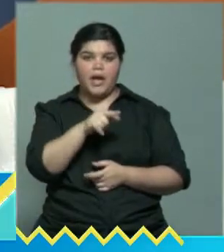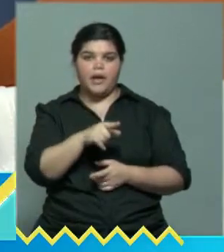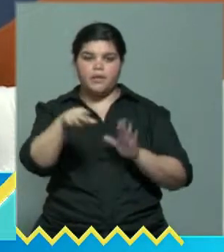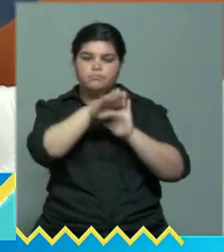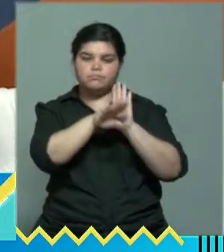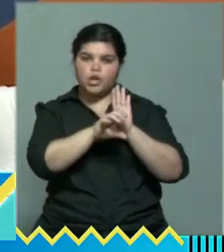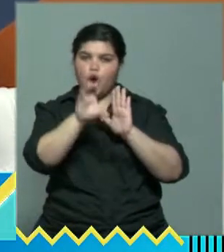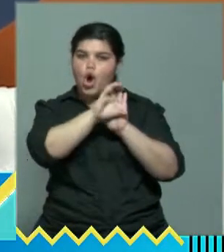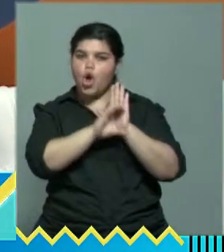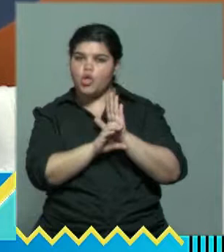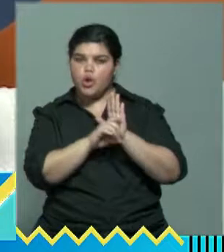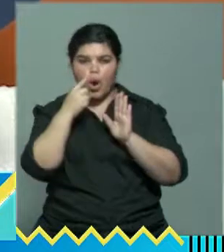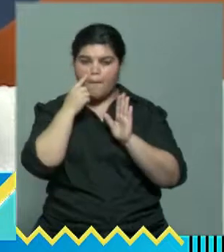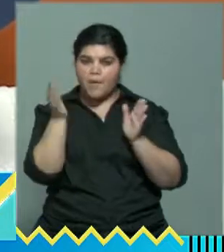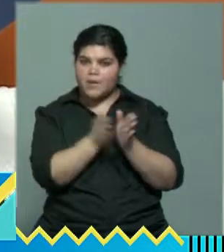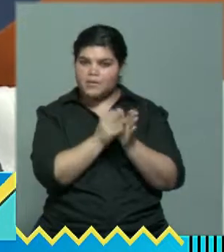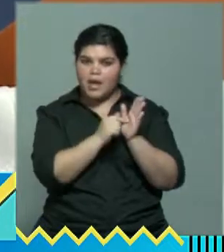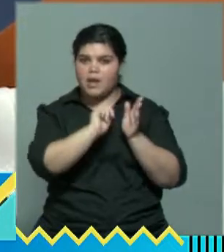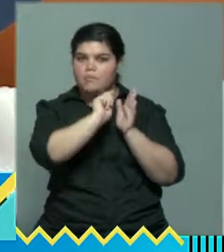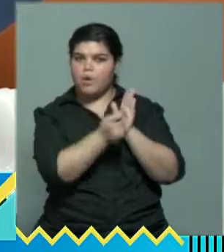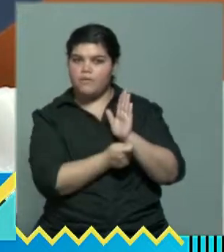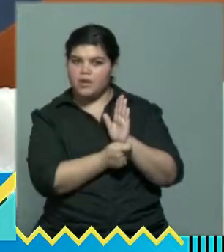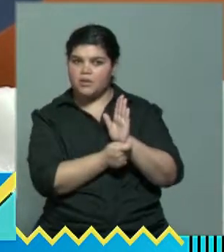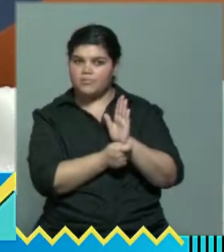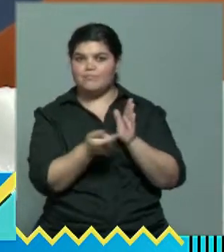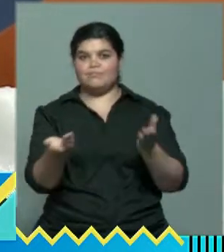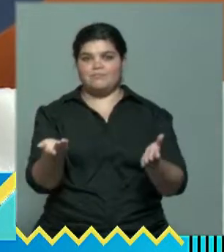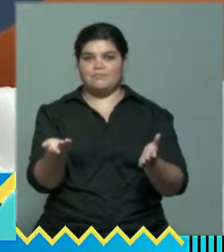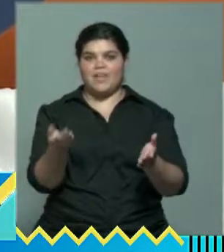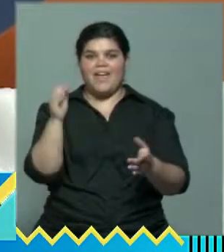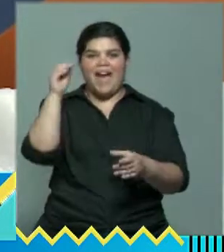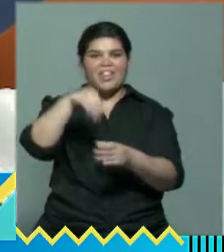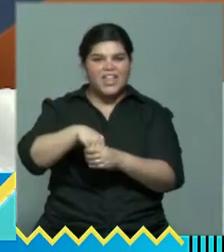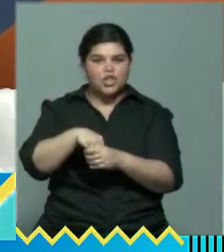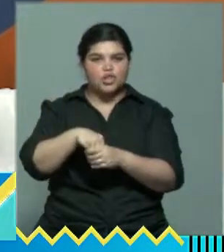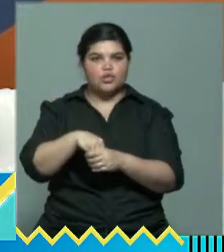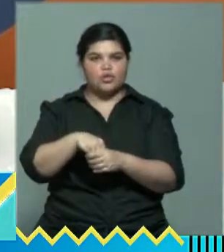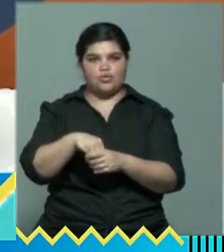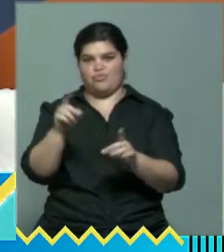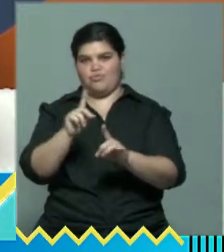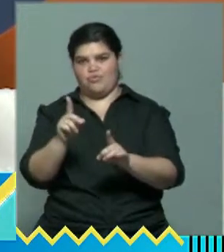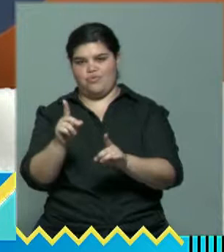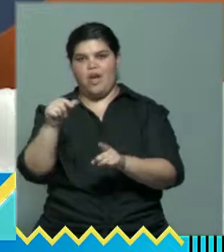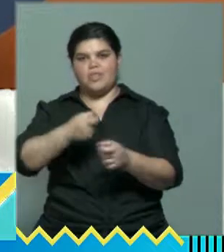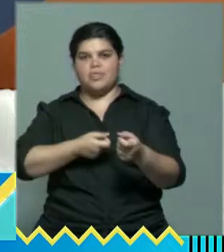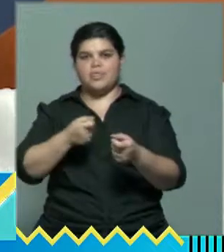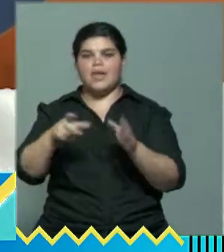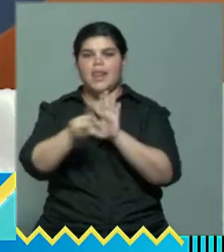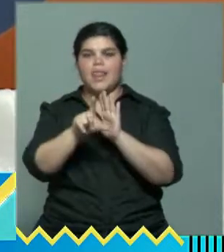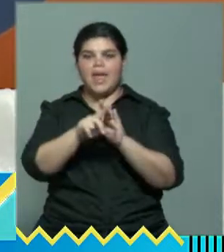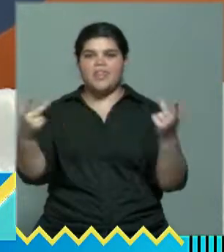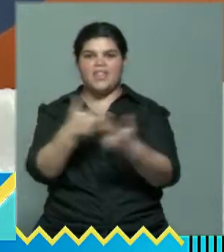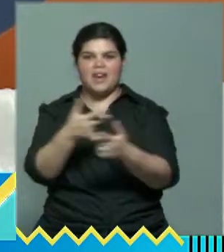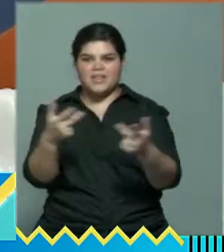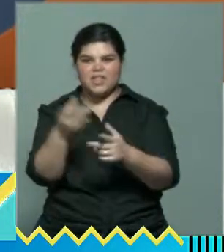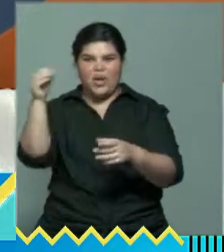tema. Ahí está el secreto del tema. Esto no se tendría que incorporar en la ley de tránsito, sino el Código de Falta en todo caso. Incorporar esto